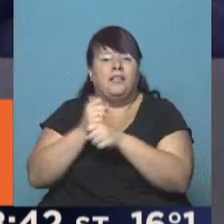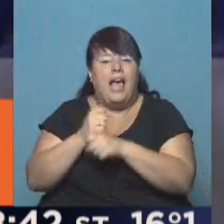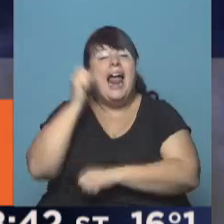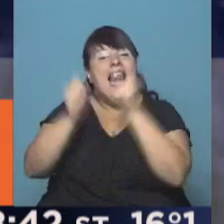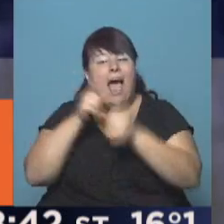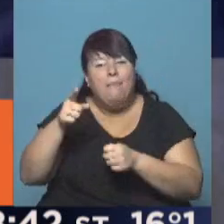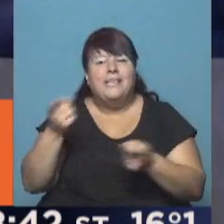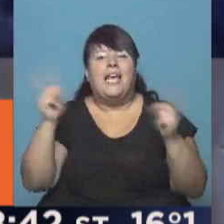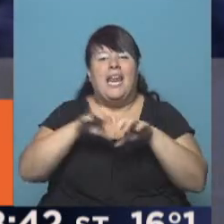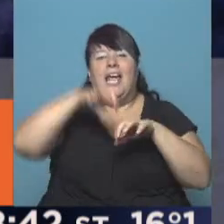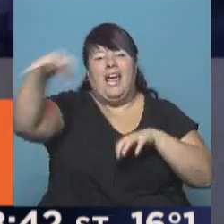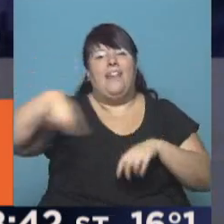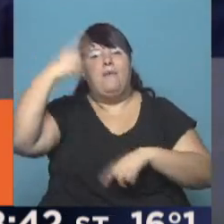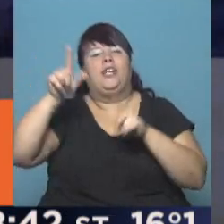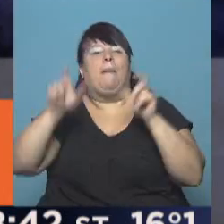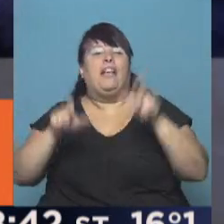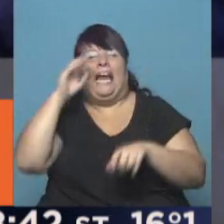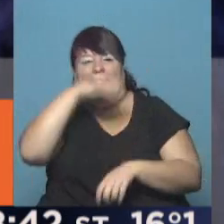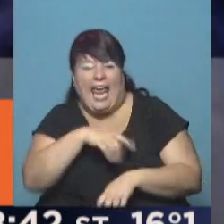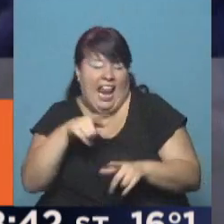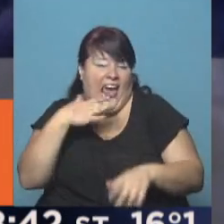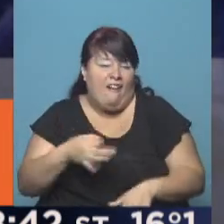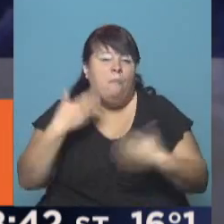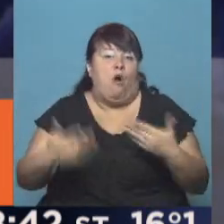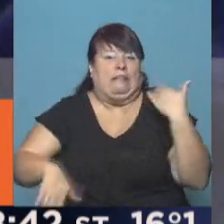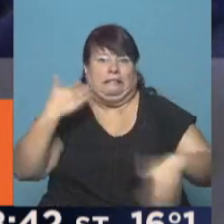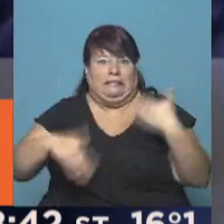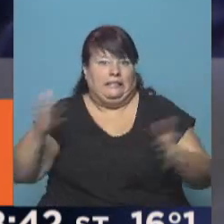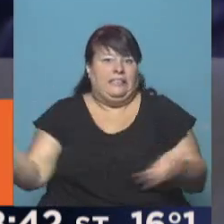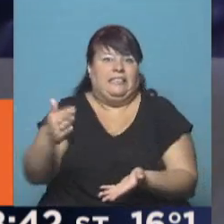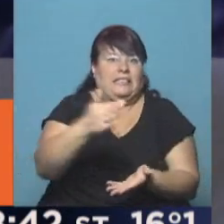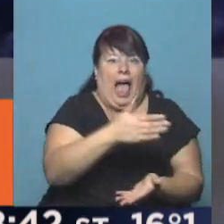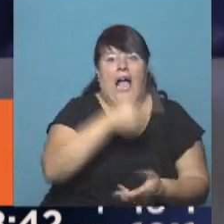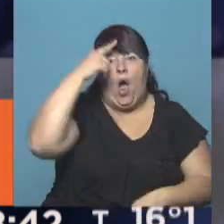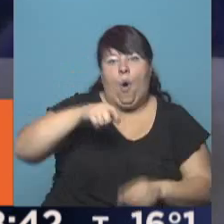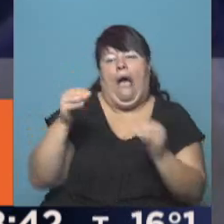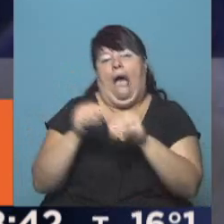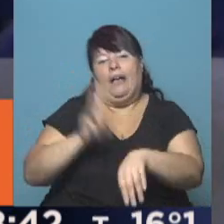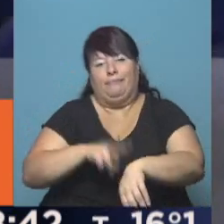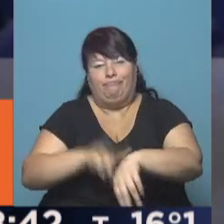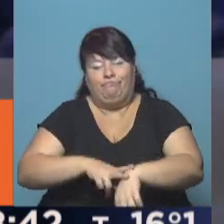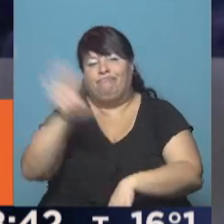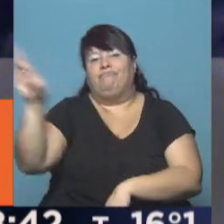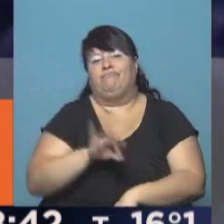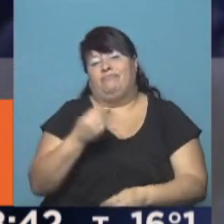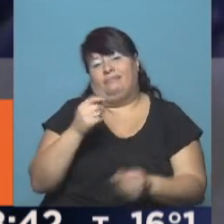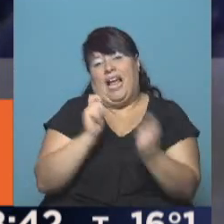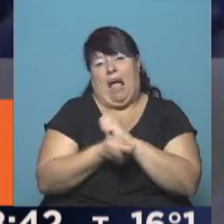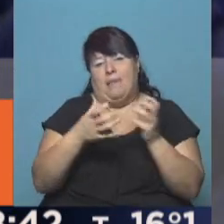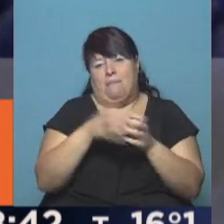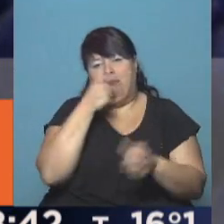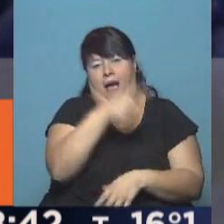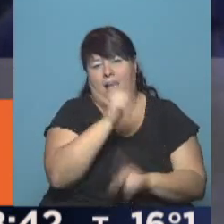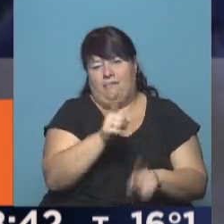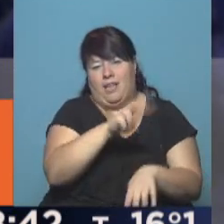quiere reabrir la planta después con gente flexibilizada esa la realidad por eso se apuró tanto el desalojo con una jueza amiga que fue nombrada de la mano de cambiemos no nos